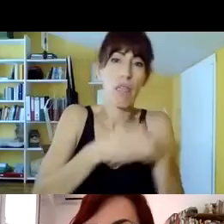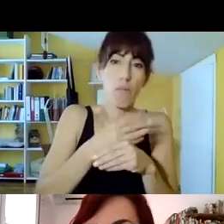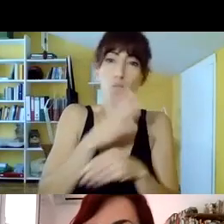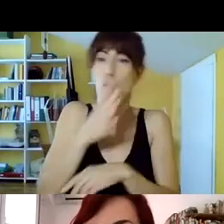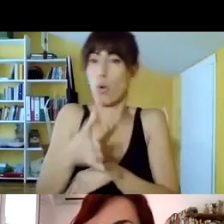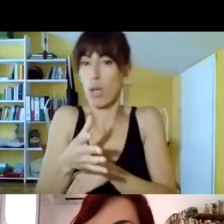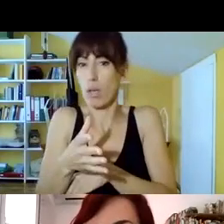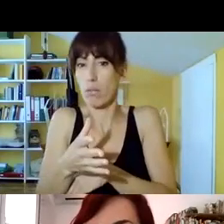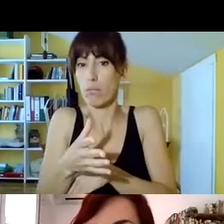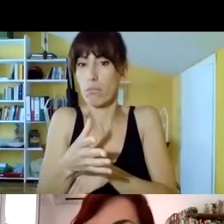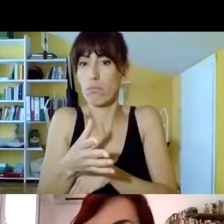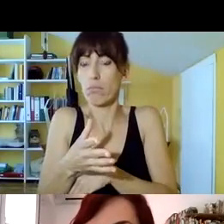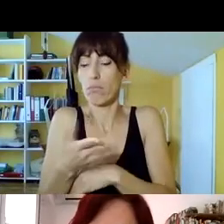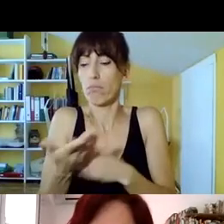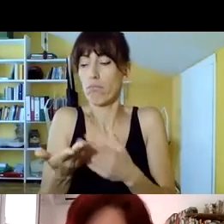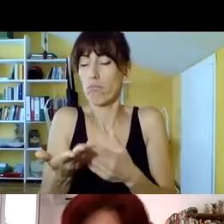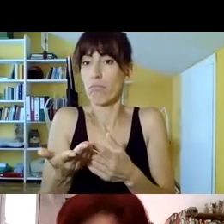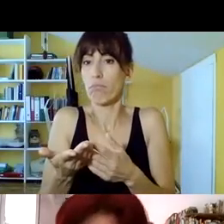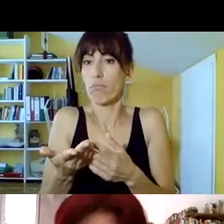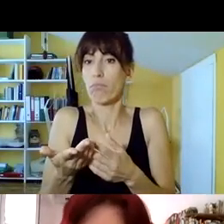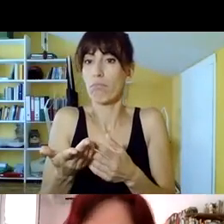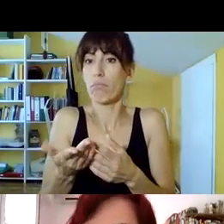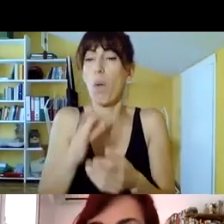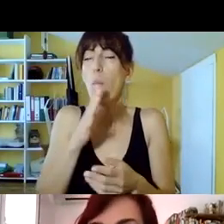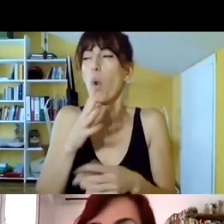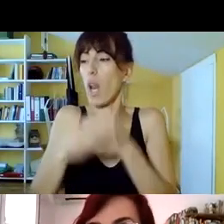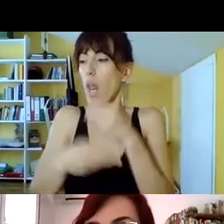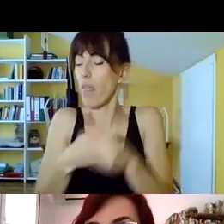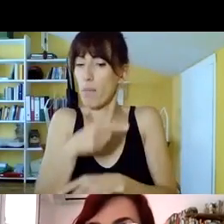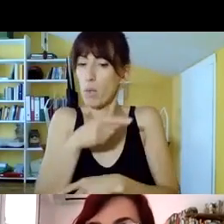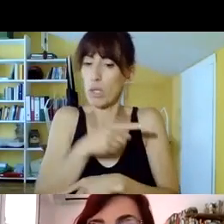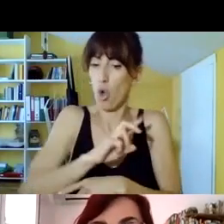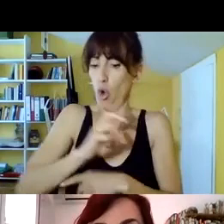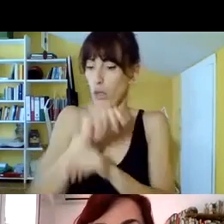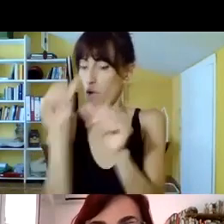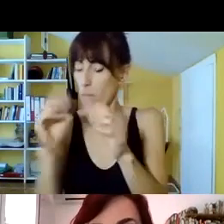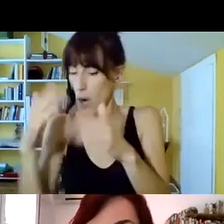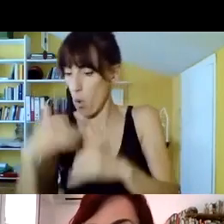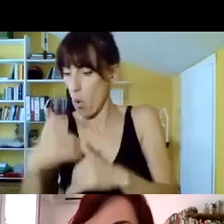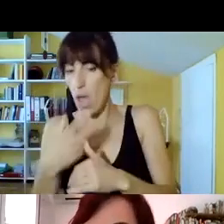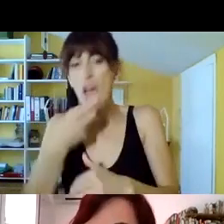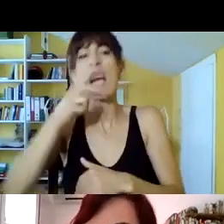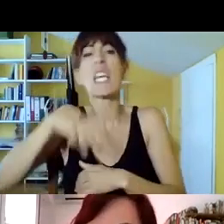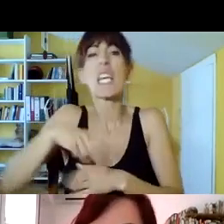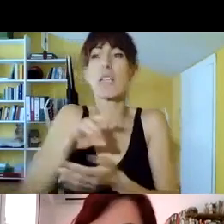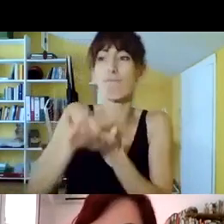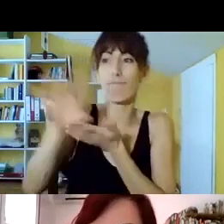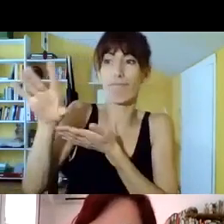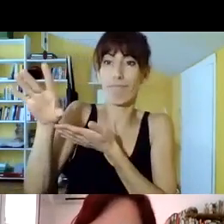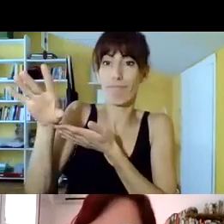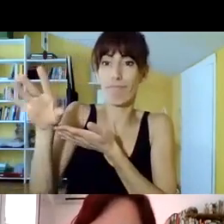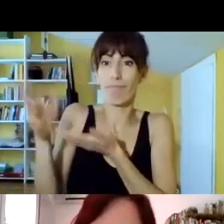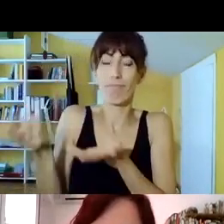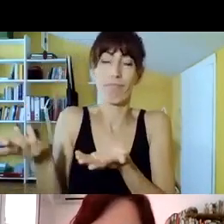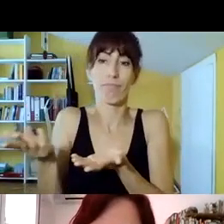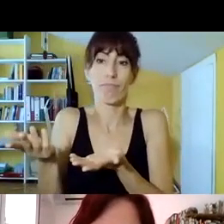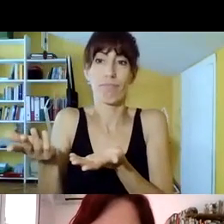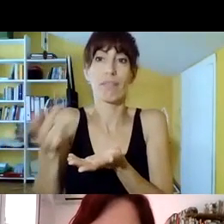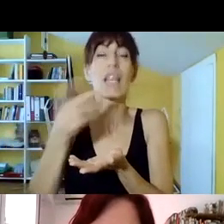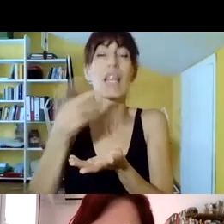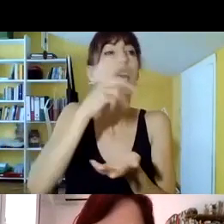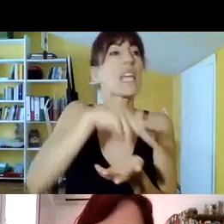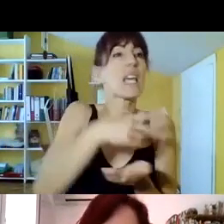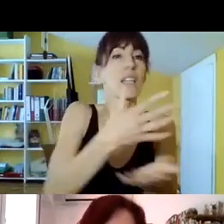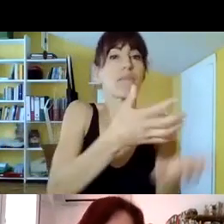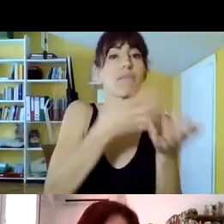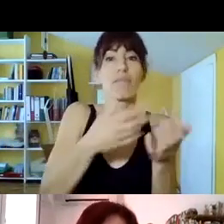hacemos, por qué las hacemos así y no de otra manera y a quién estamos excluyendo y beneficiando.